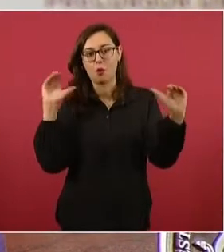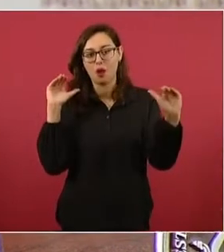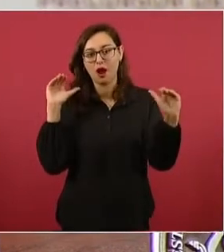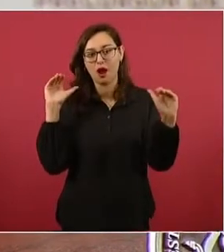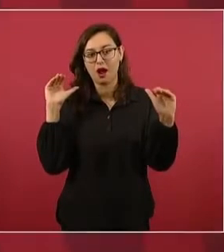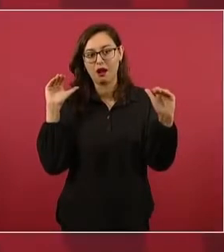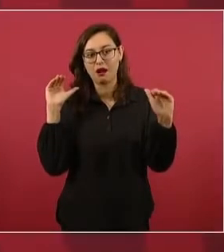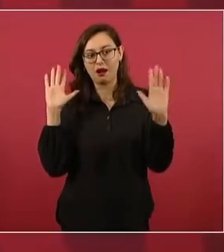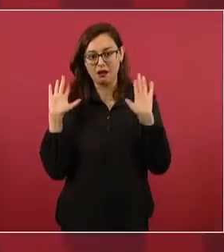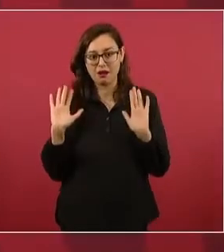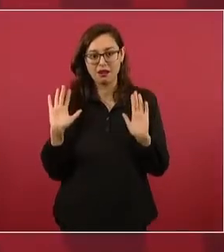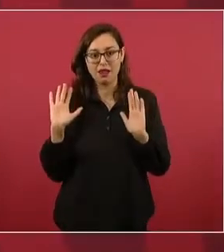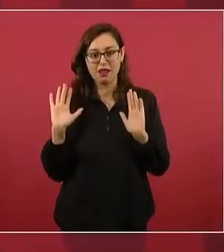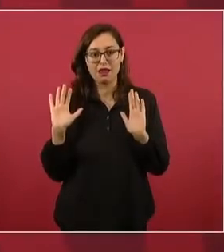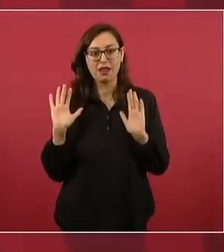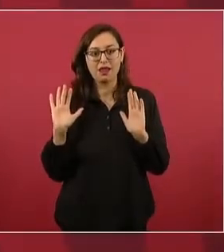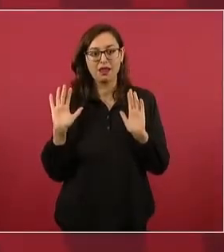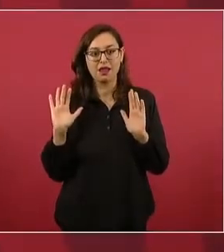No